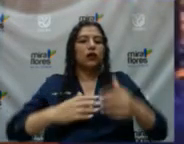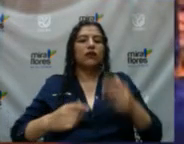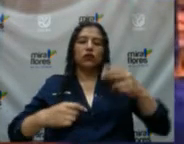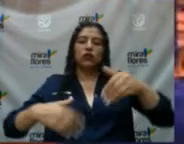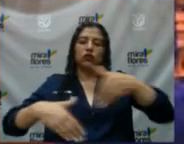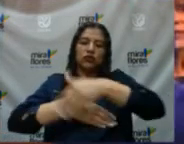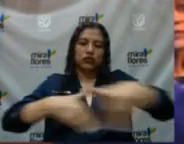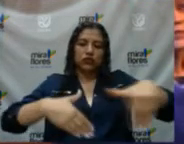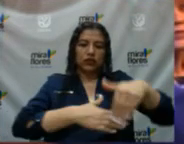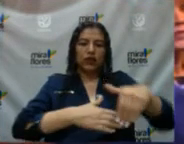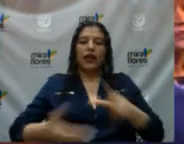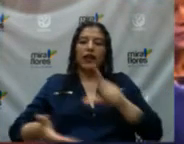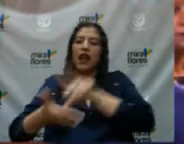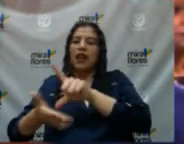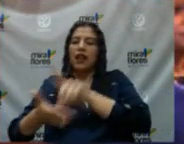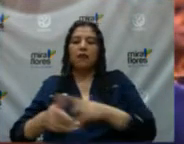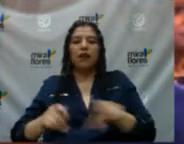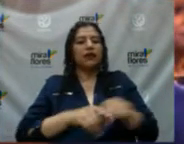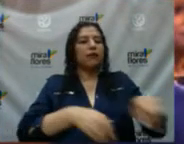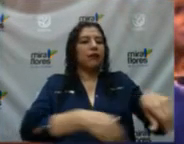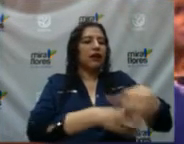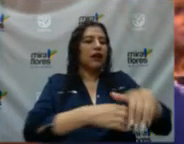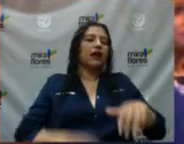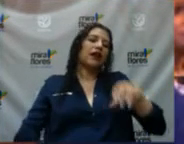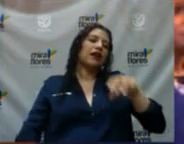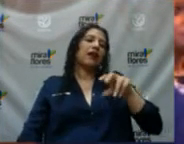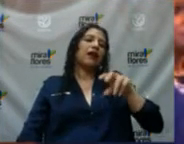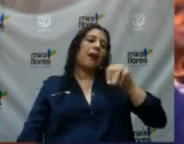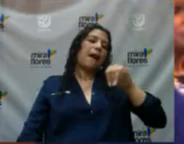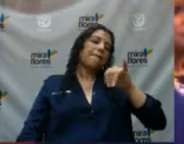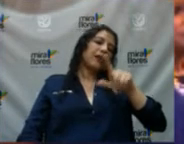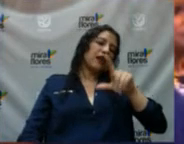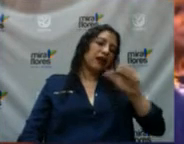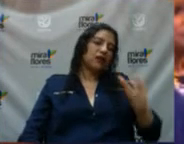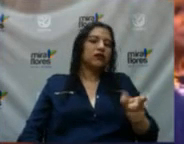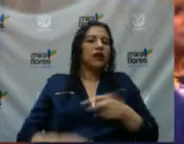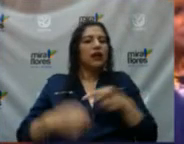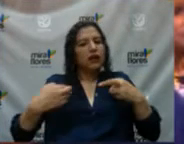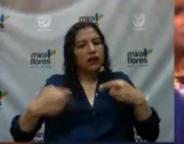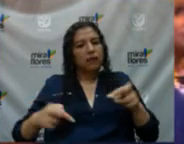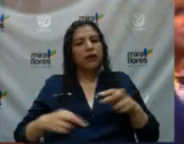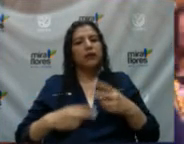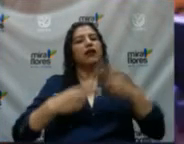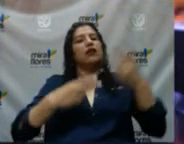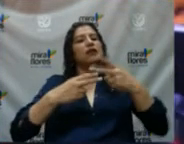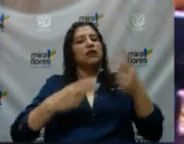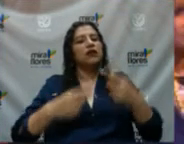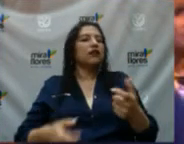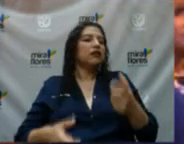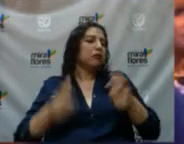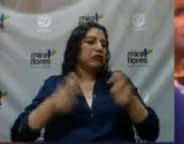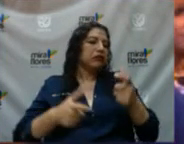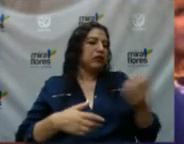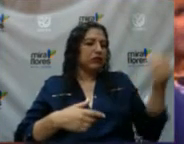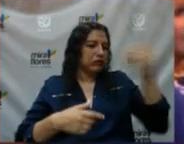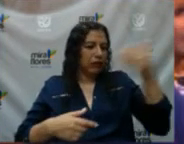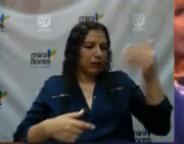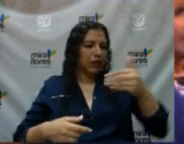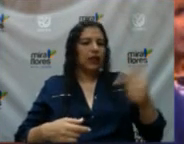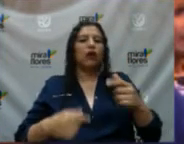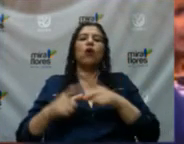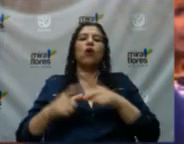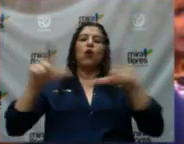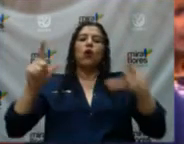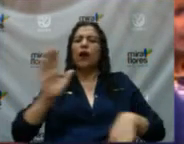peatonales como son la calle Lima y la calle Virgen Milagrosa, que permite a los vecinos y visitantes tener una ciudad cada vez